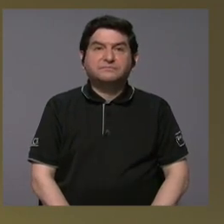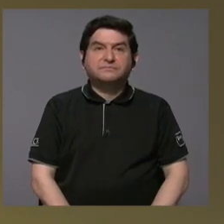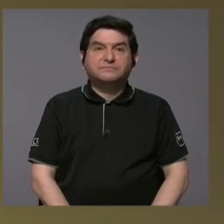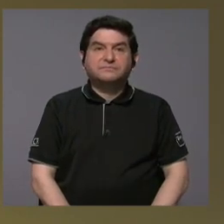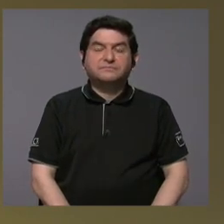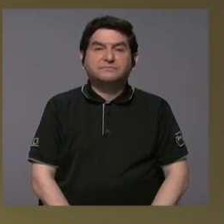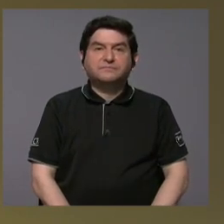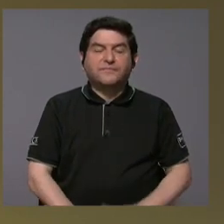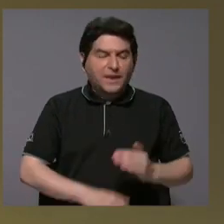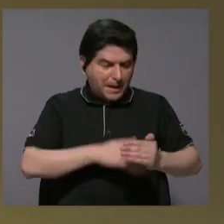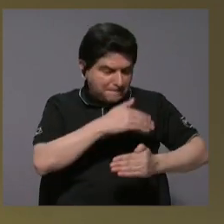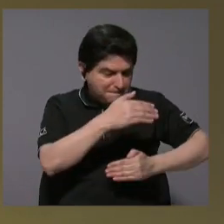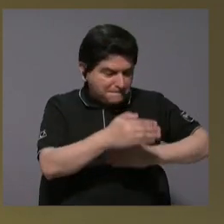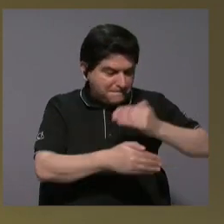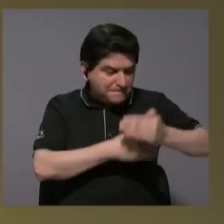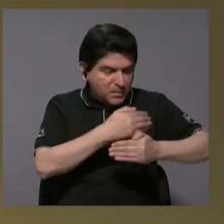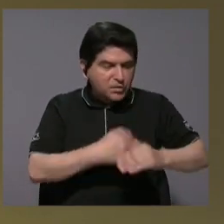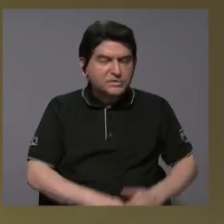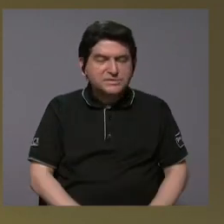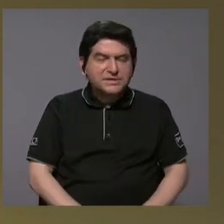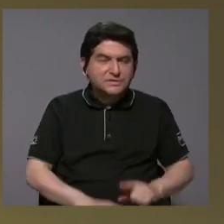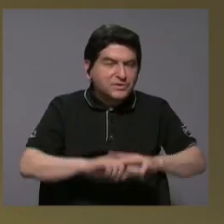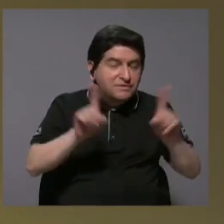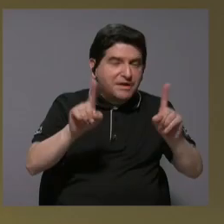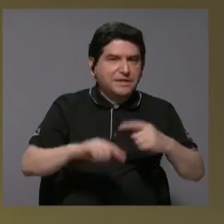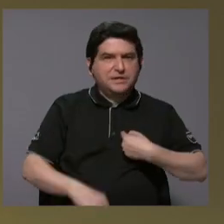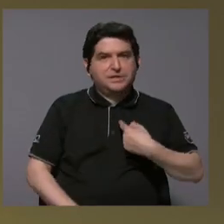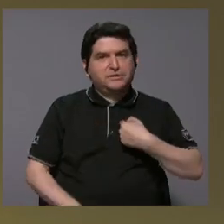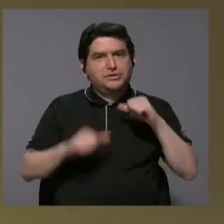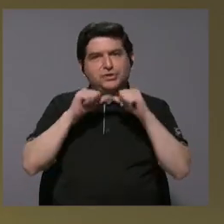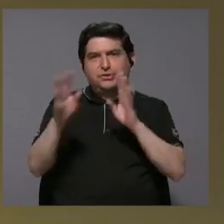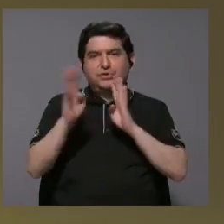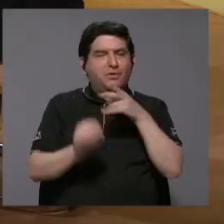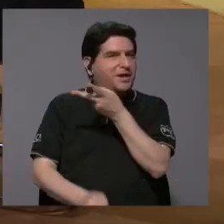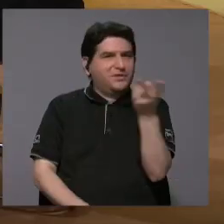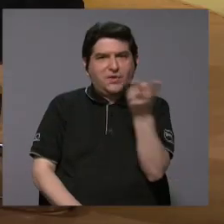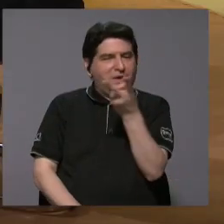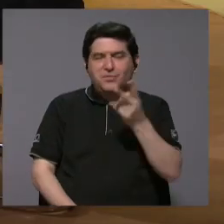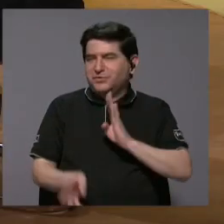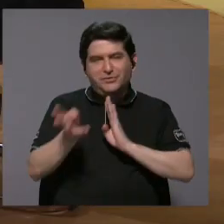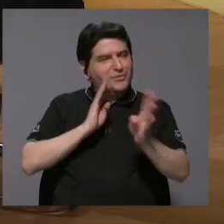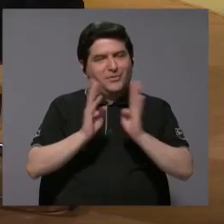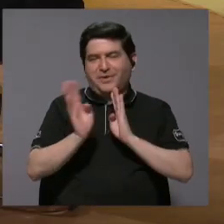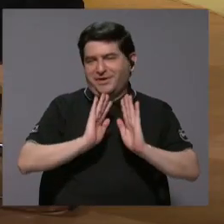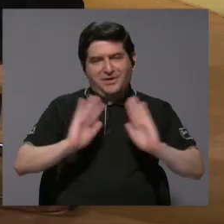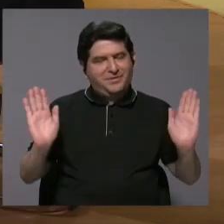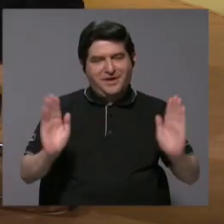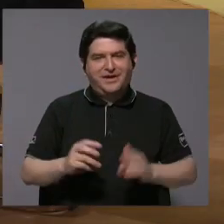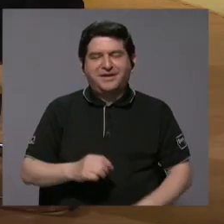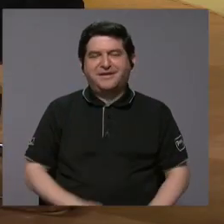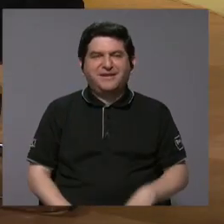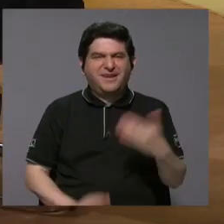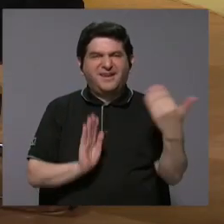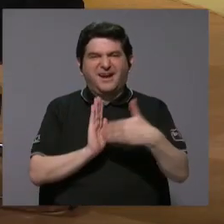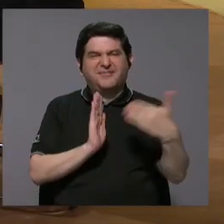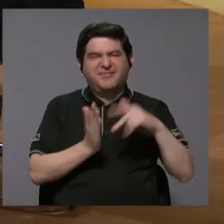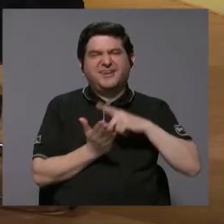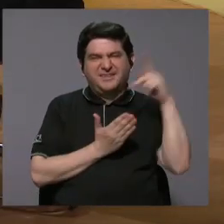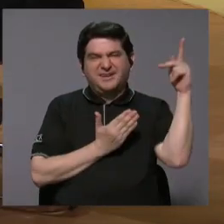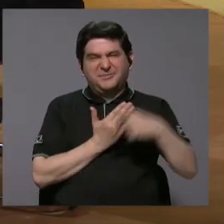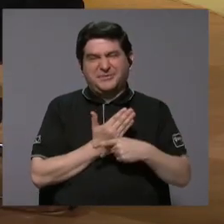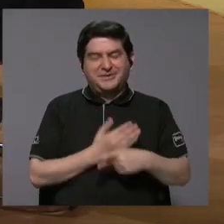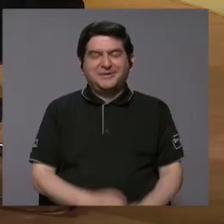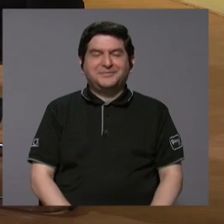que el proceso va por otro lado, pero si sigo hablando, no hablan ellos, y entonces estropeamos el programa. Tengo